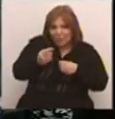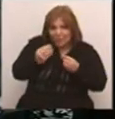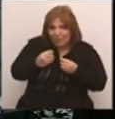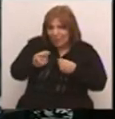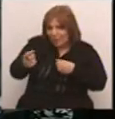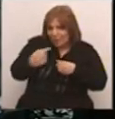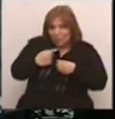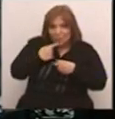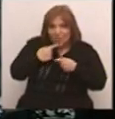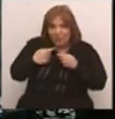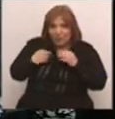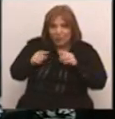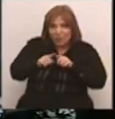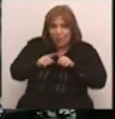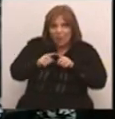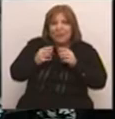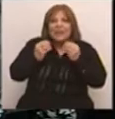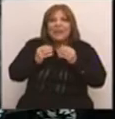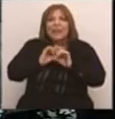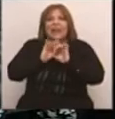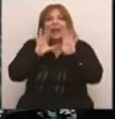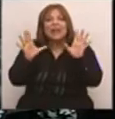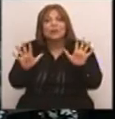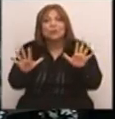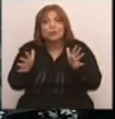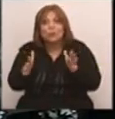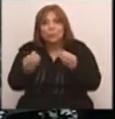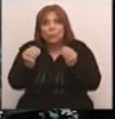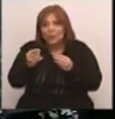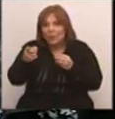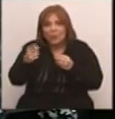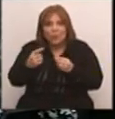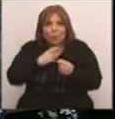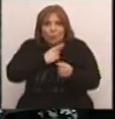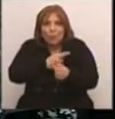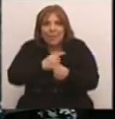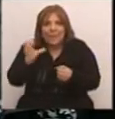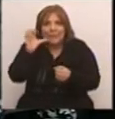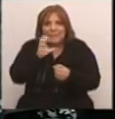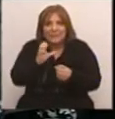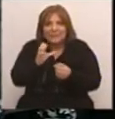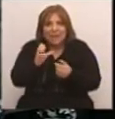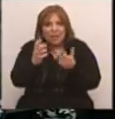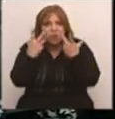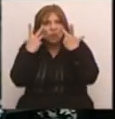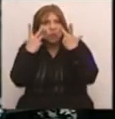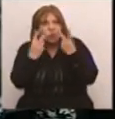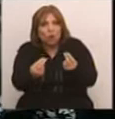misma. Y nunca quedó claro cuál fue la razón por la cual ese hombre tan poderoso de lo empresarial se oponía a que